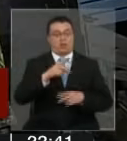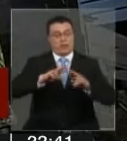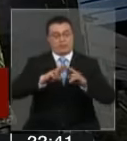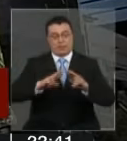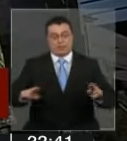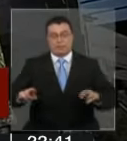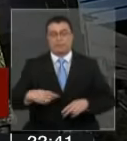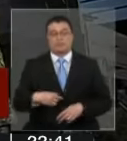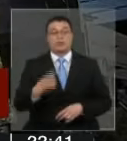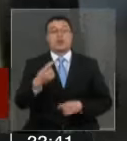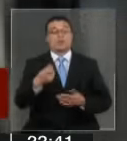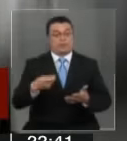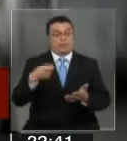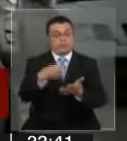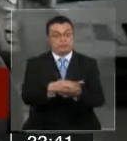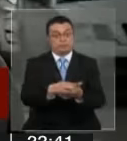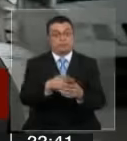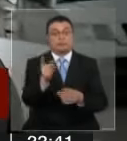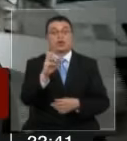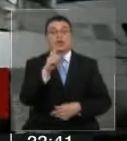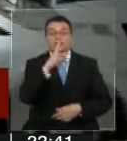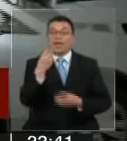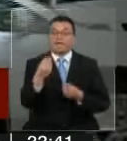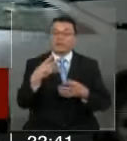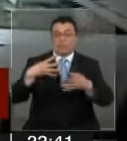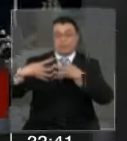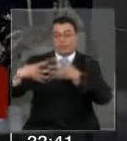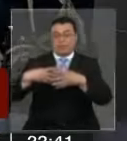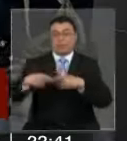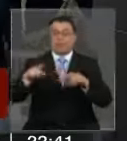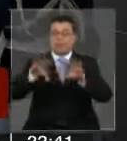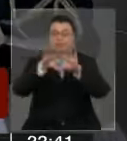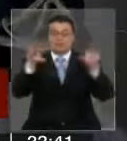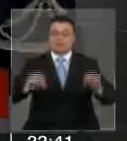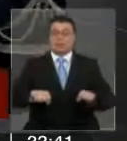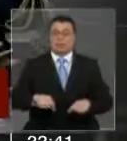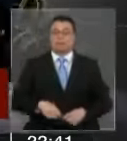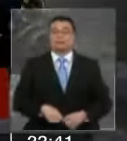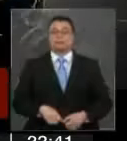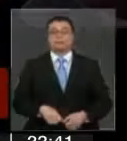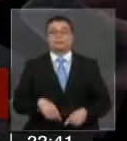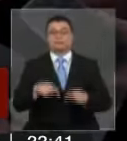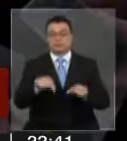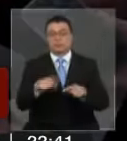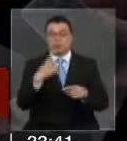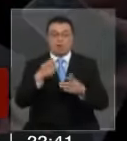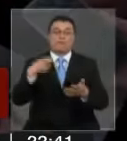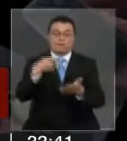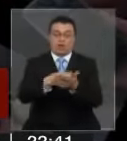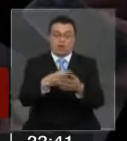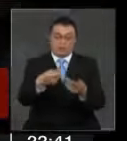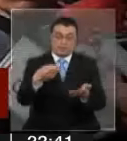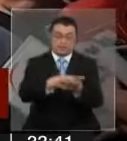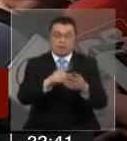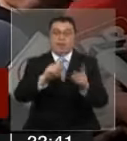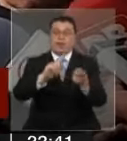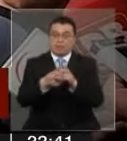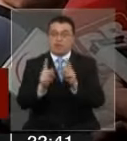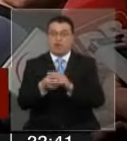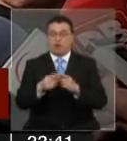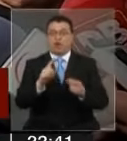Un sistema de financiamiento que creo que no le hace bien a la transparencia del sistema. Tiene que cambiarse la forma de financiamiento de las Fuerzas Armadas. No